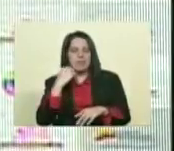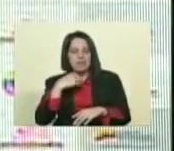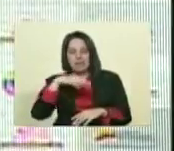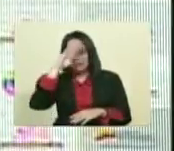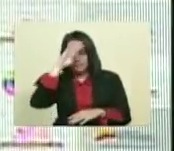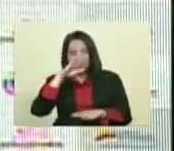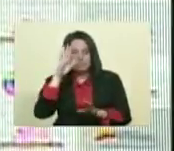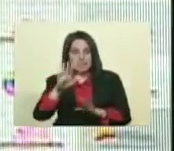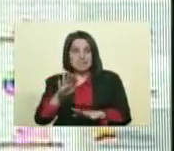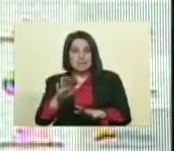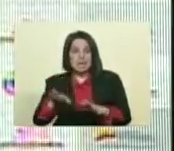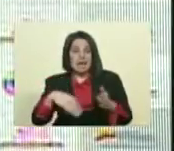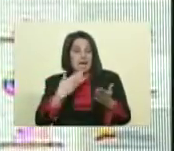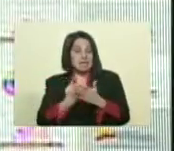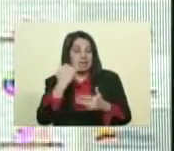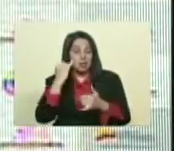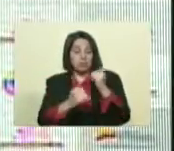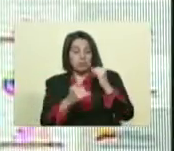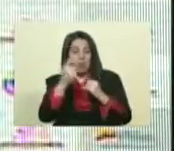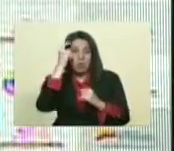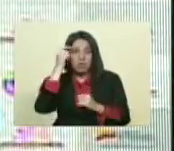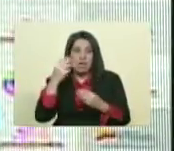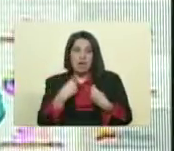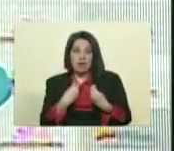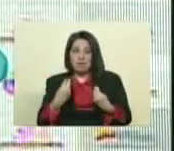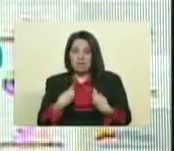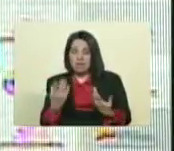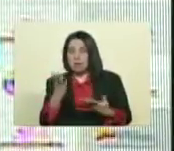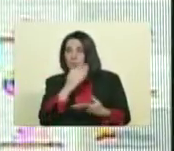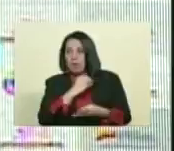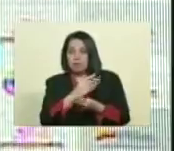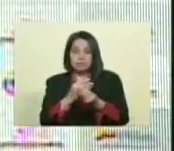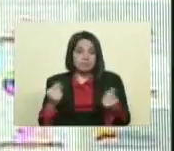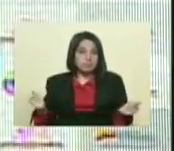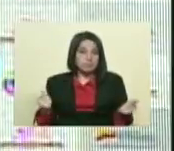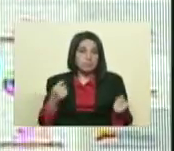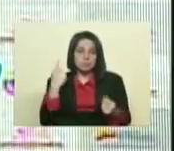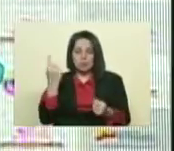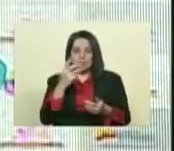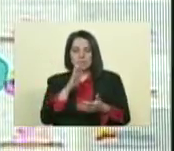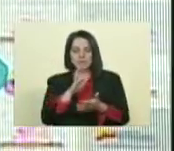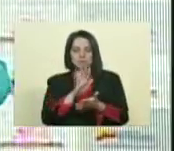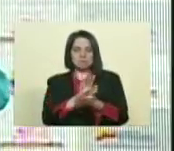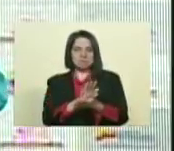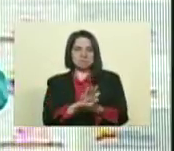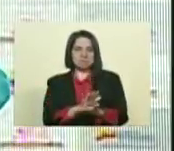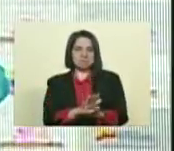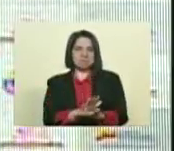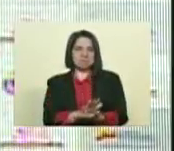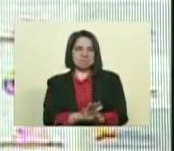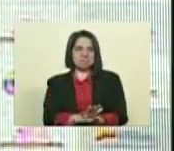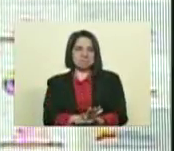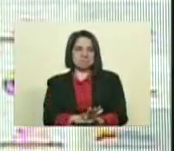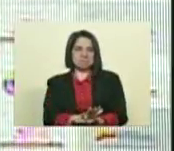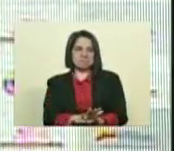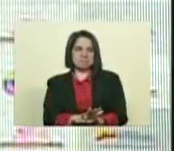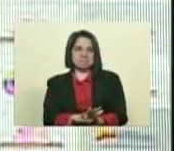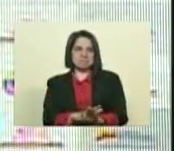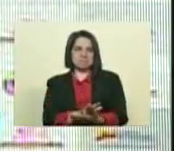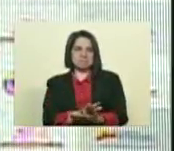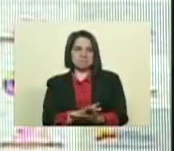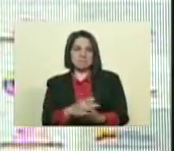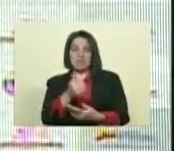el último día de mi vida, eso no se quita. El asma no se cura, solo se alivia, ¿no? Yo tengo mis formas de aliviarla